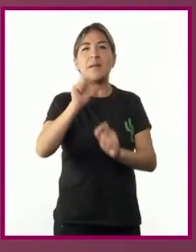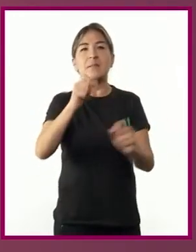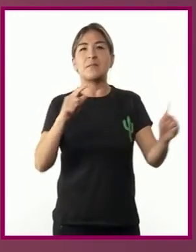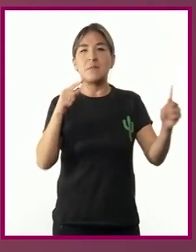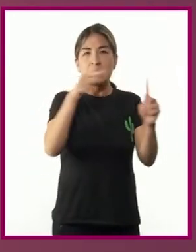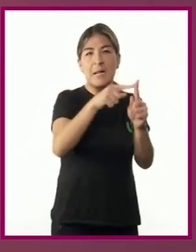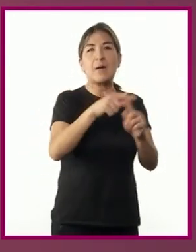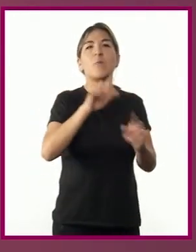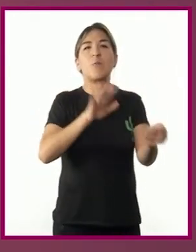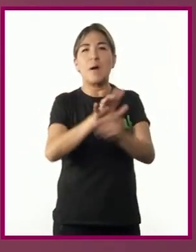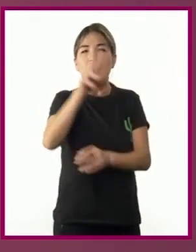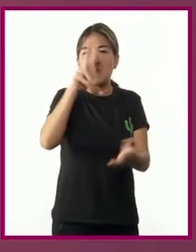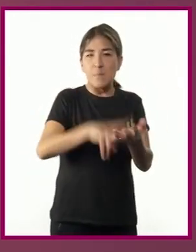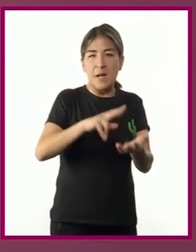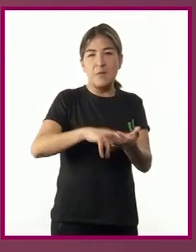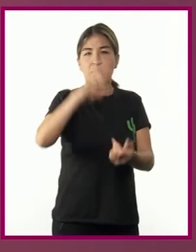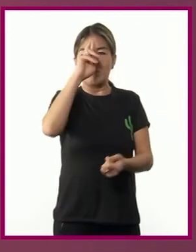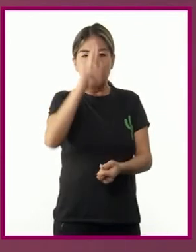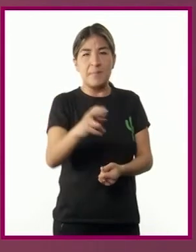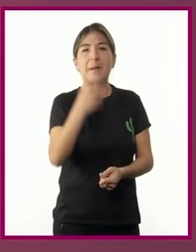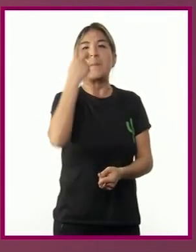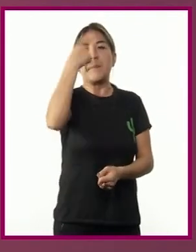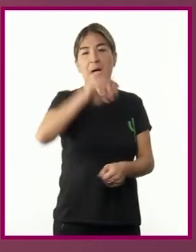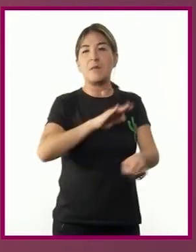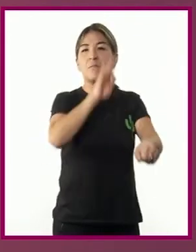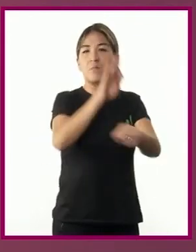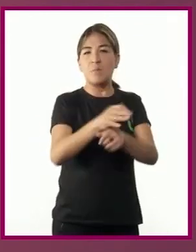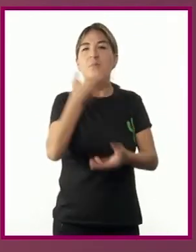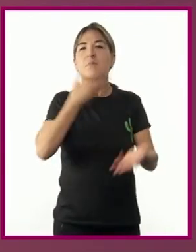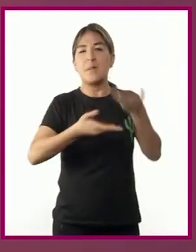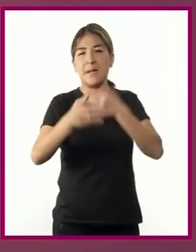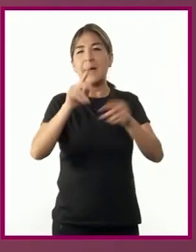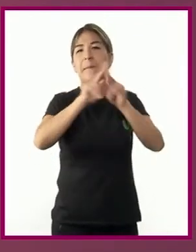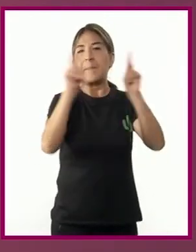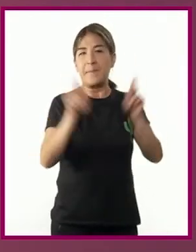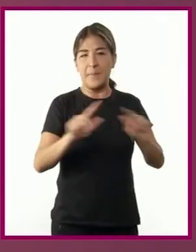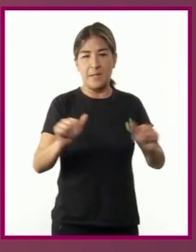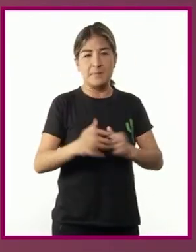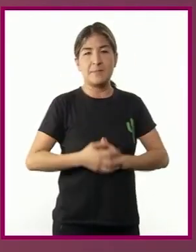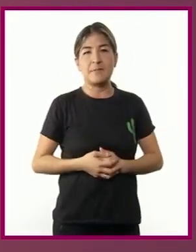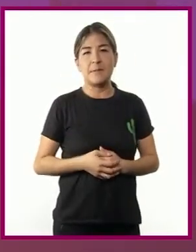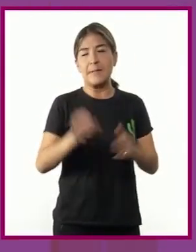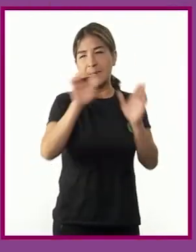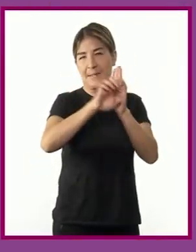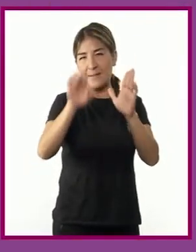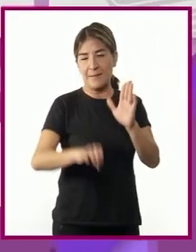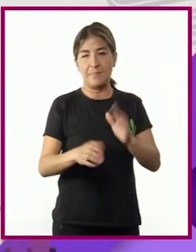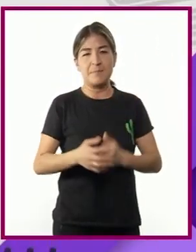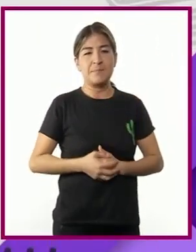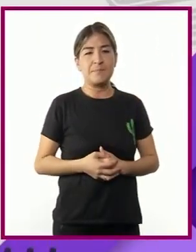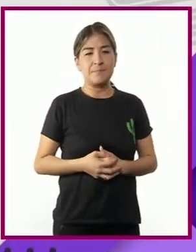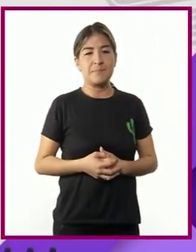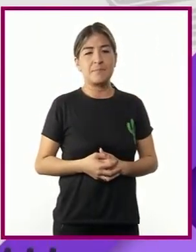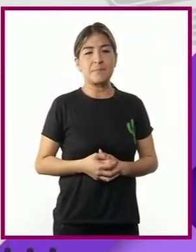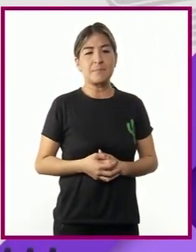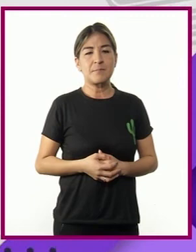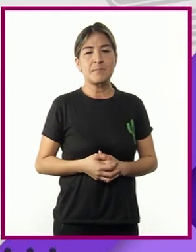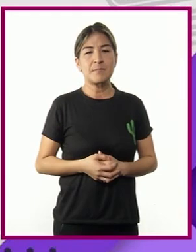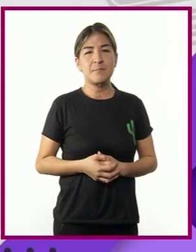a los principios y valores que favorecen la convivencia pacífica. Por ejemplo,